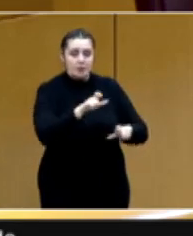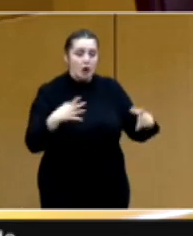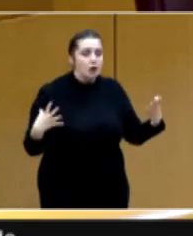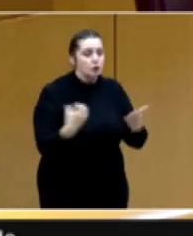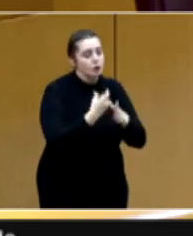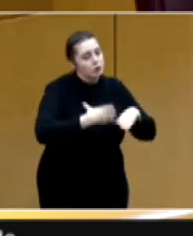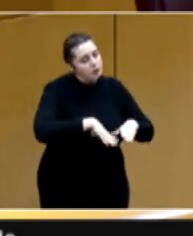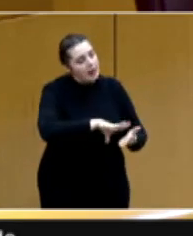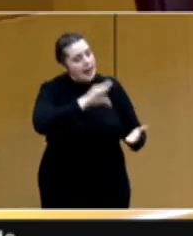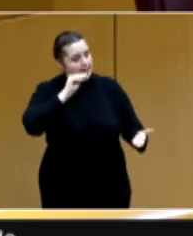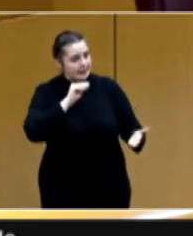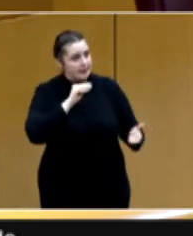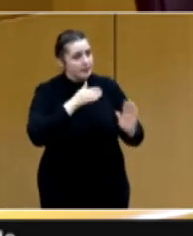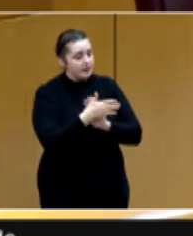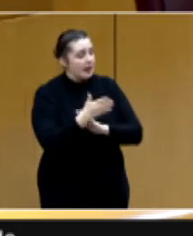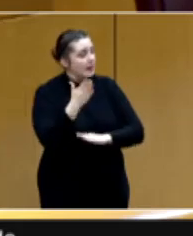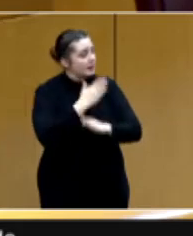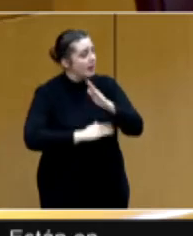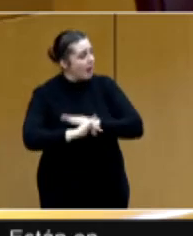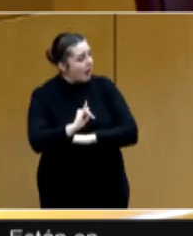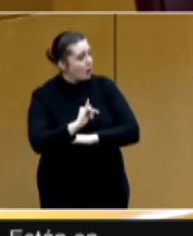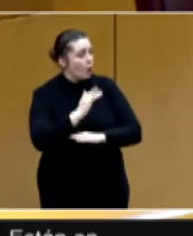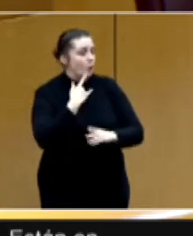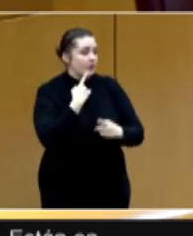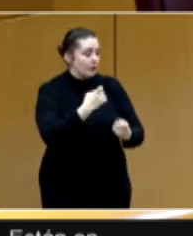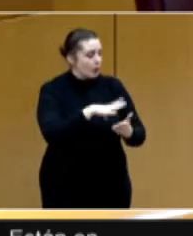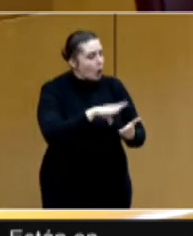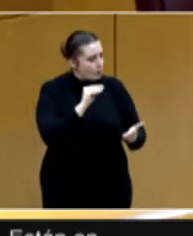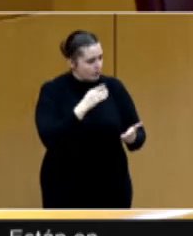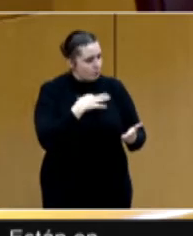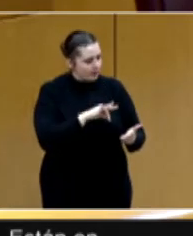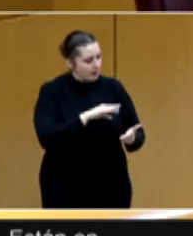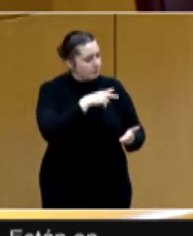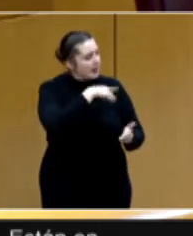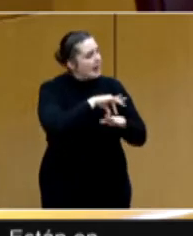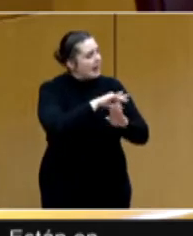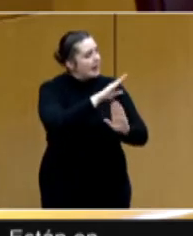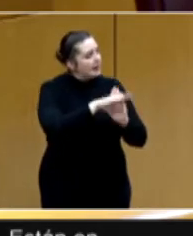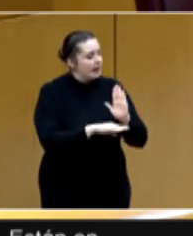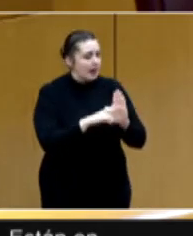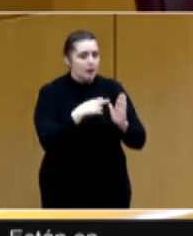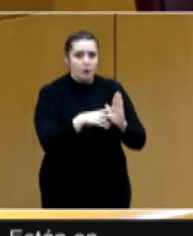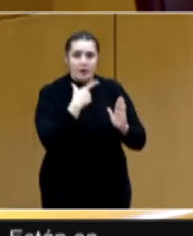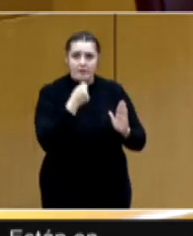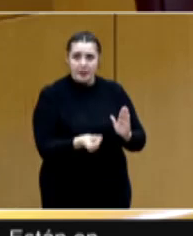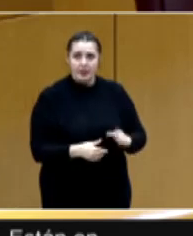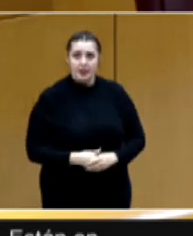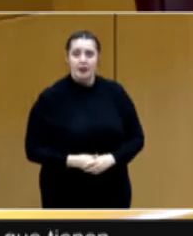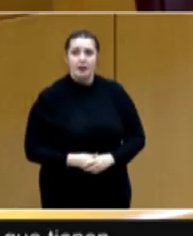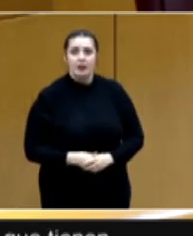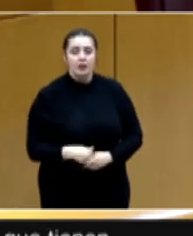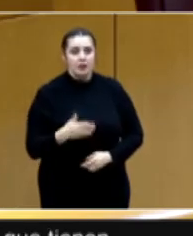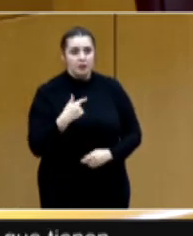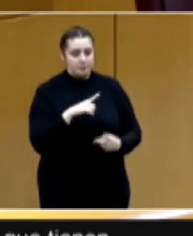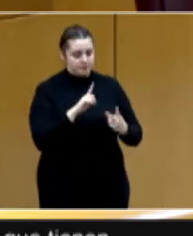no solo los que tienen discapacidad sino los que tienen dificultad y comprensión Barrera que veo en el mundo jurídico a mí me pasma